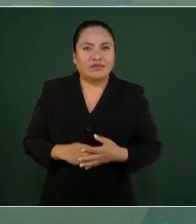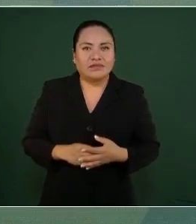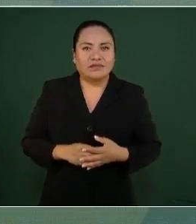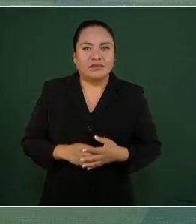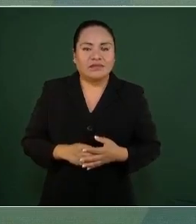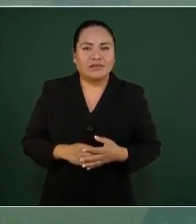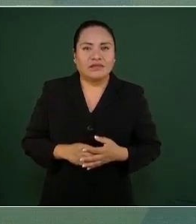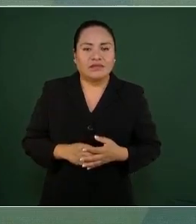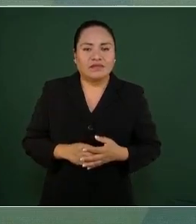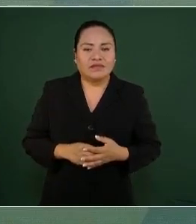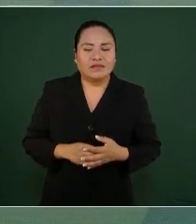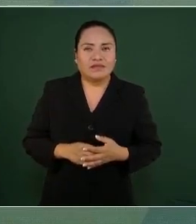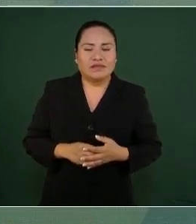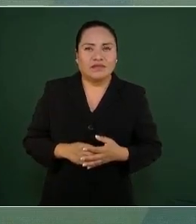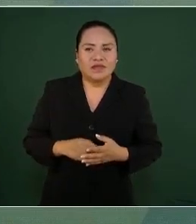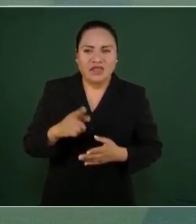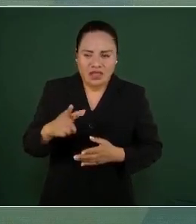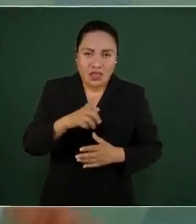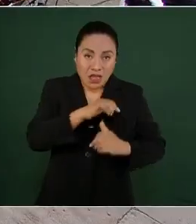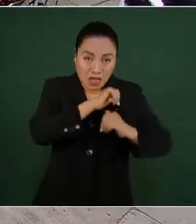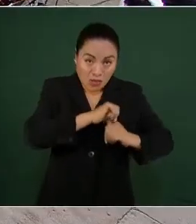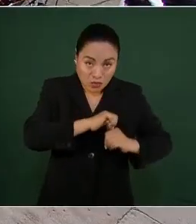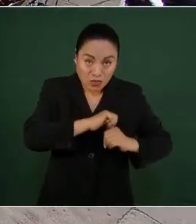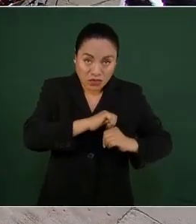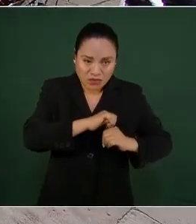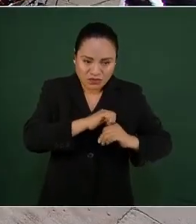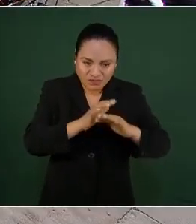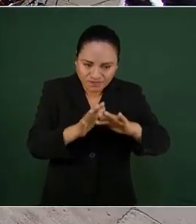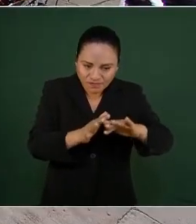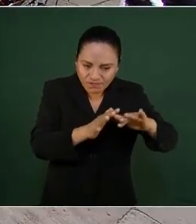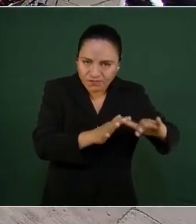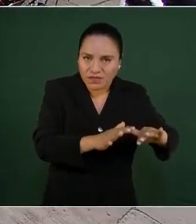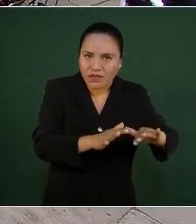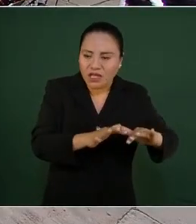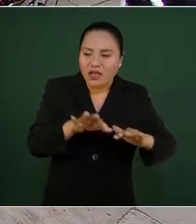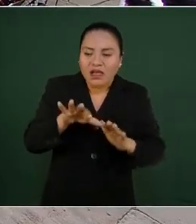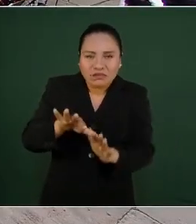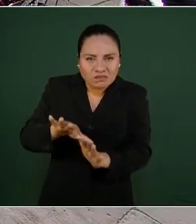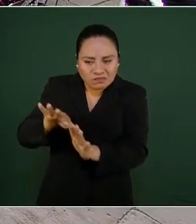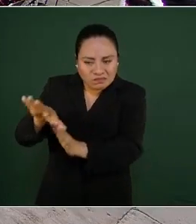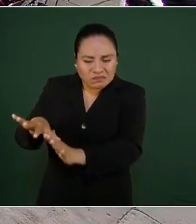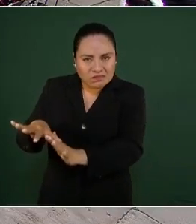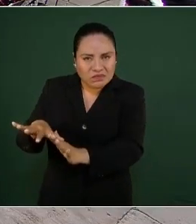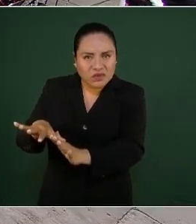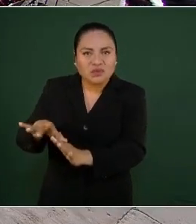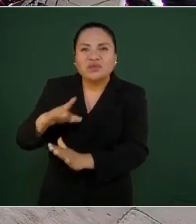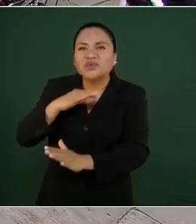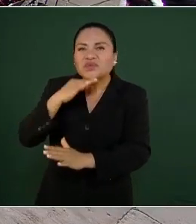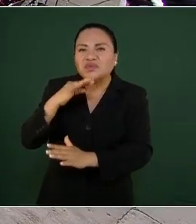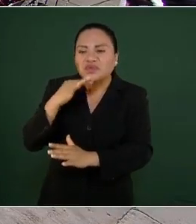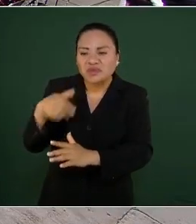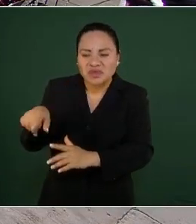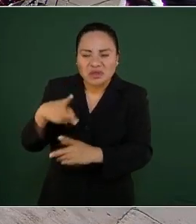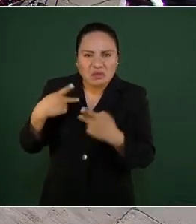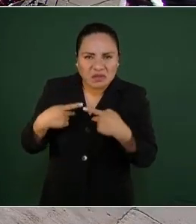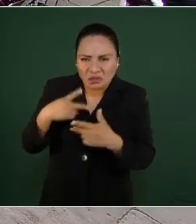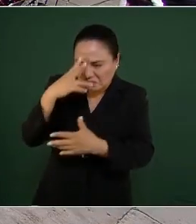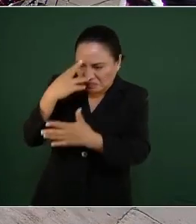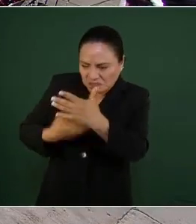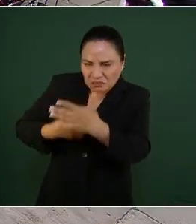La frontera. Autoridad por un lado y delincuencia por el otro. Cuando no hay esa